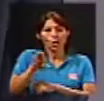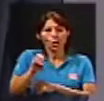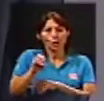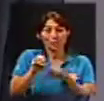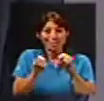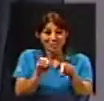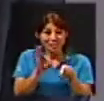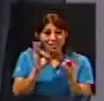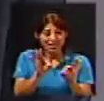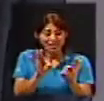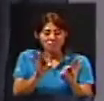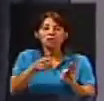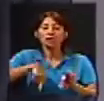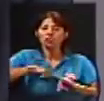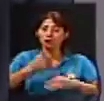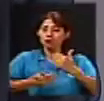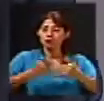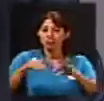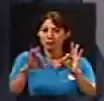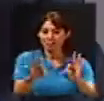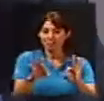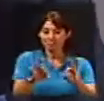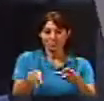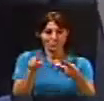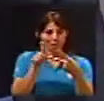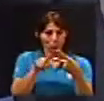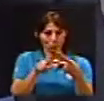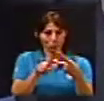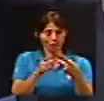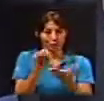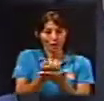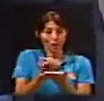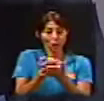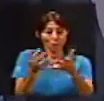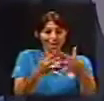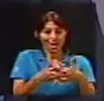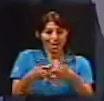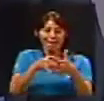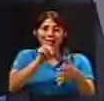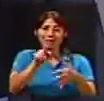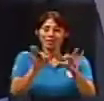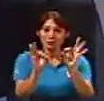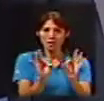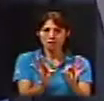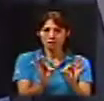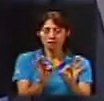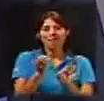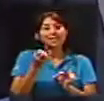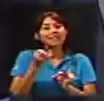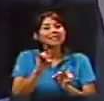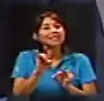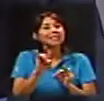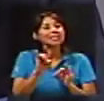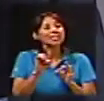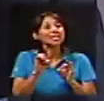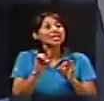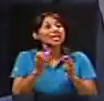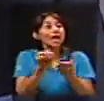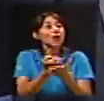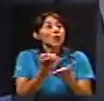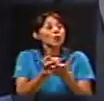Segundo elemento, que la economía gringa esté bien. Si la economía gringa, perdón, de Estados